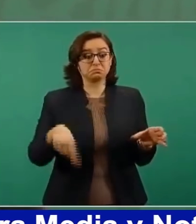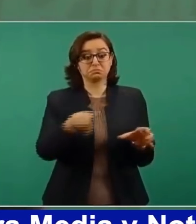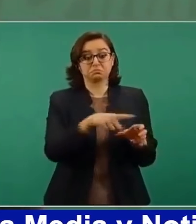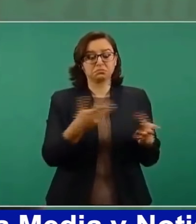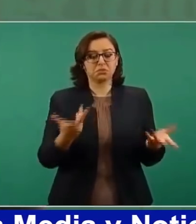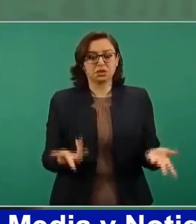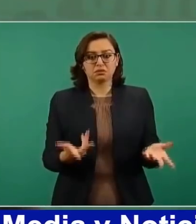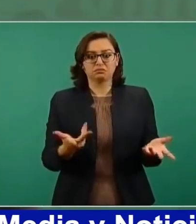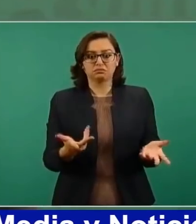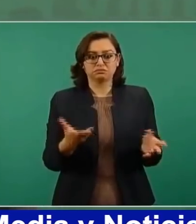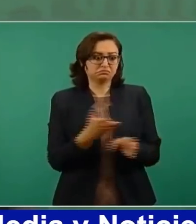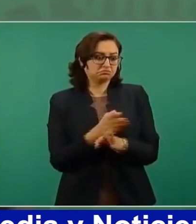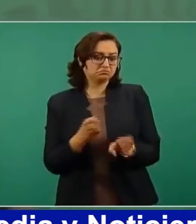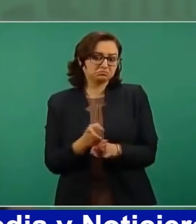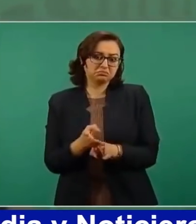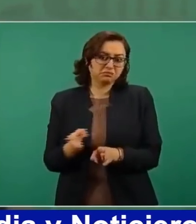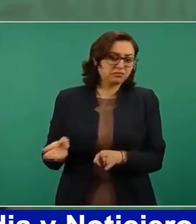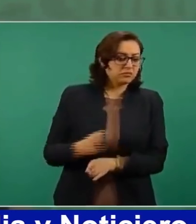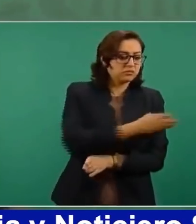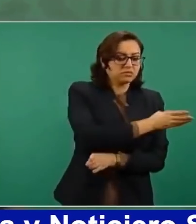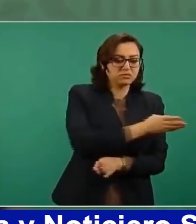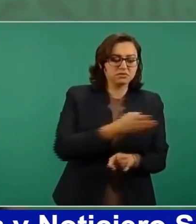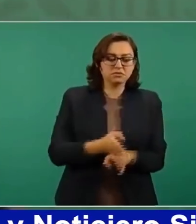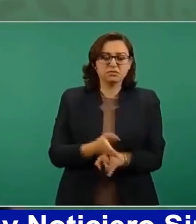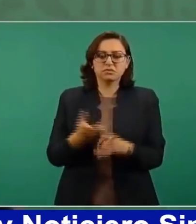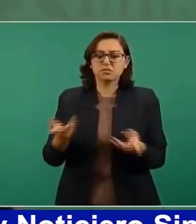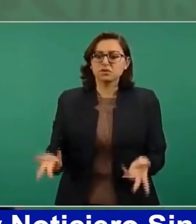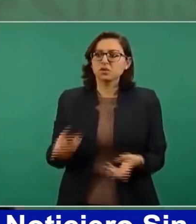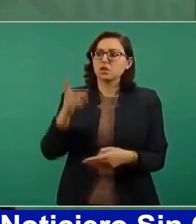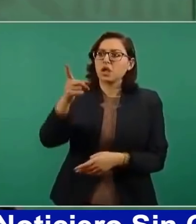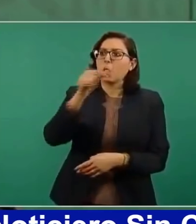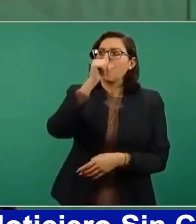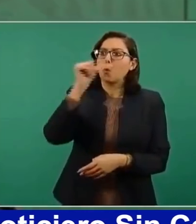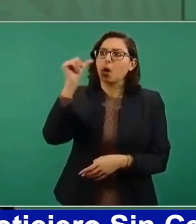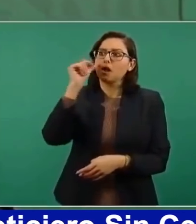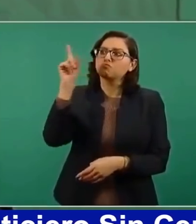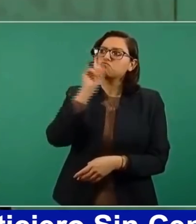se preocuparon por las muertes de Juárez,